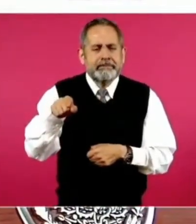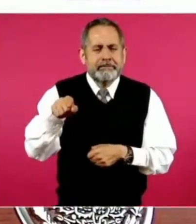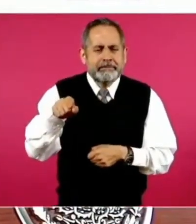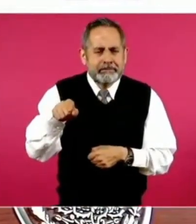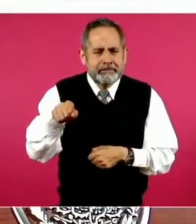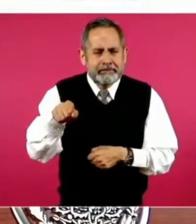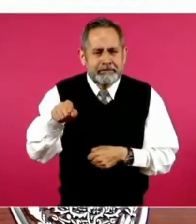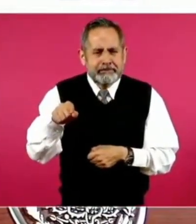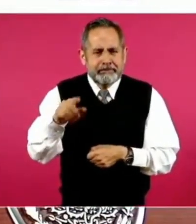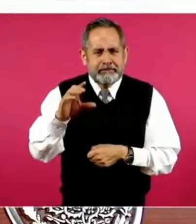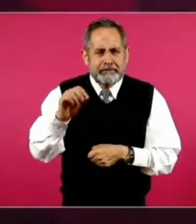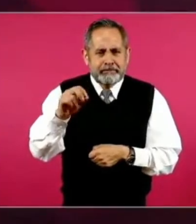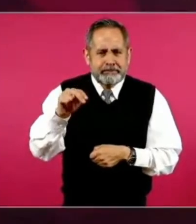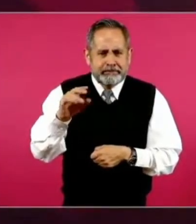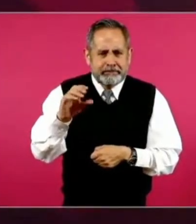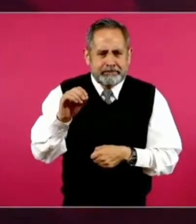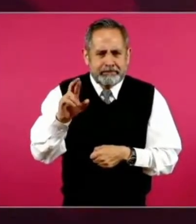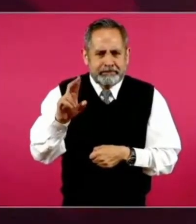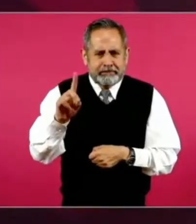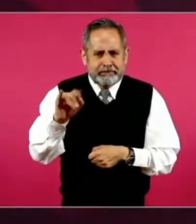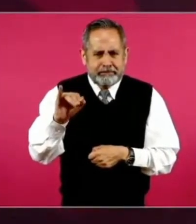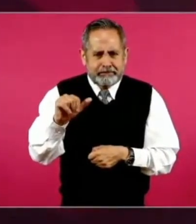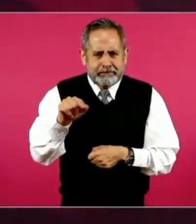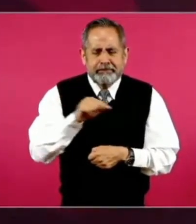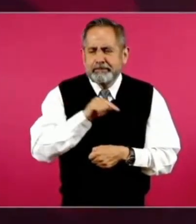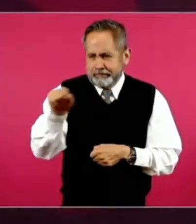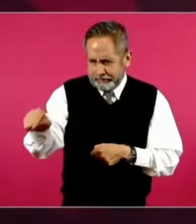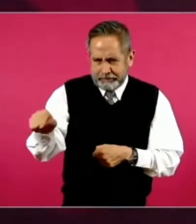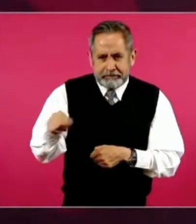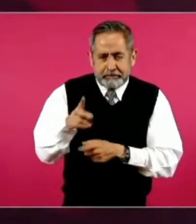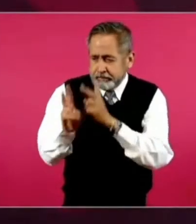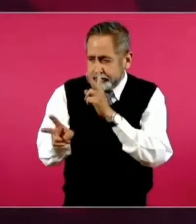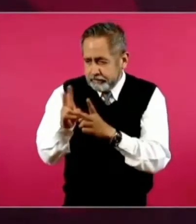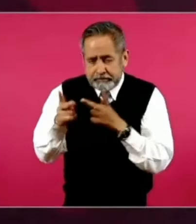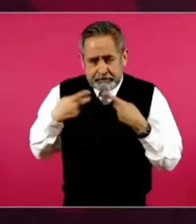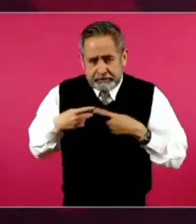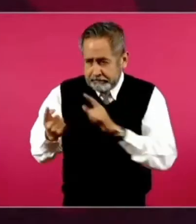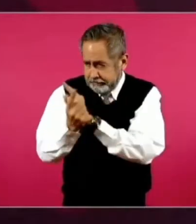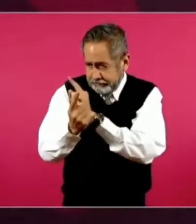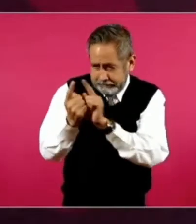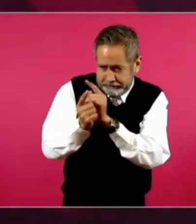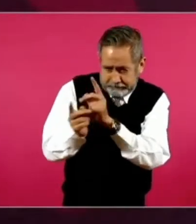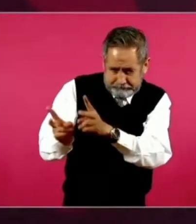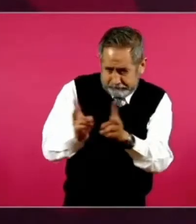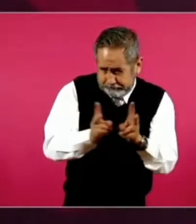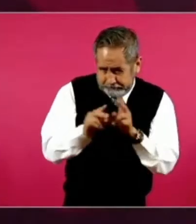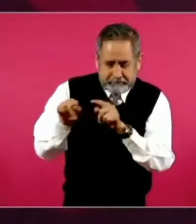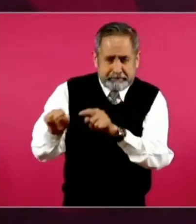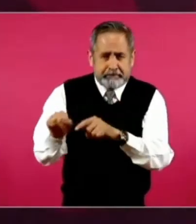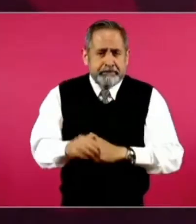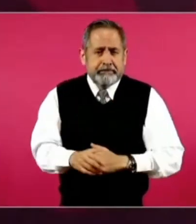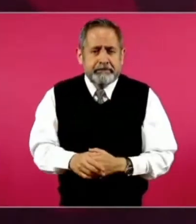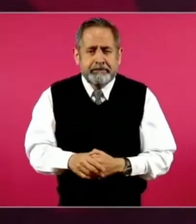a la Concordia, y hablando con la gente, ¿sí?